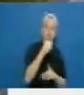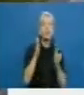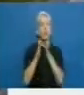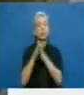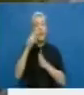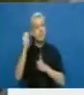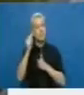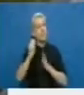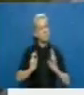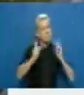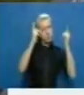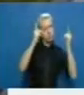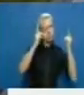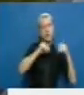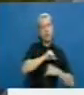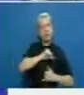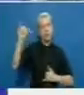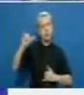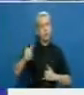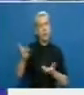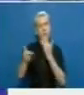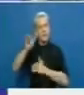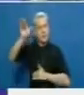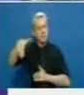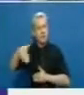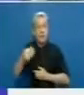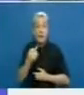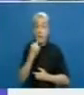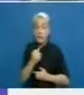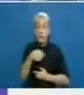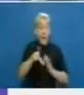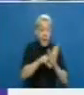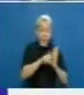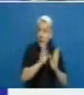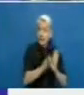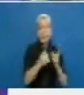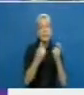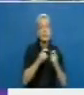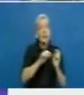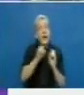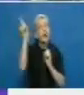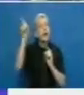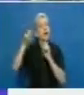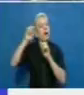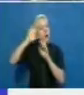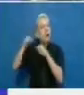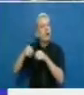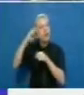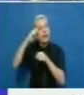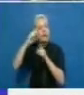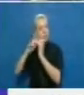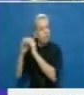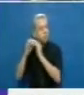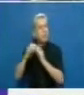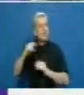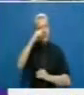a la corte, porque dicen, una ley de estas características necesita aprobación especial en el Congreso. En el 77 lo hizo el gobierno